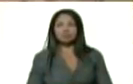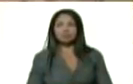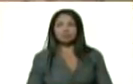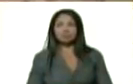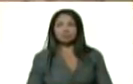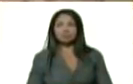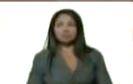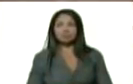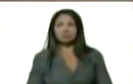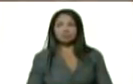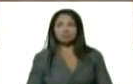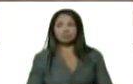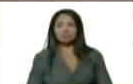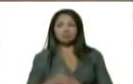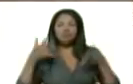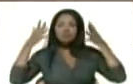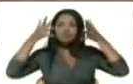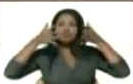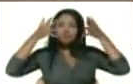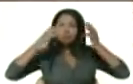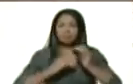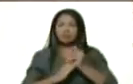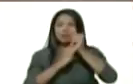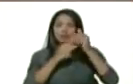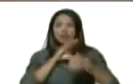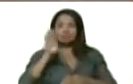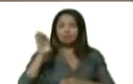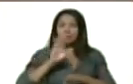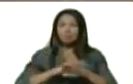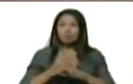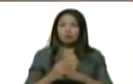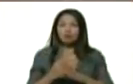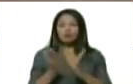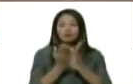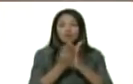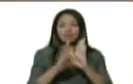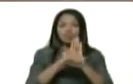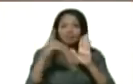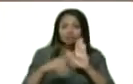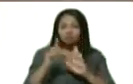Correcto, se están formando para dirigir el Estado, porque estudian Derecho.